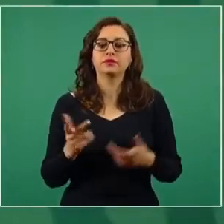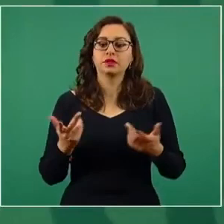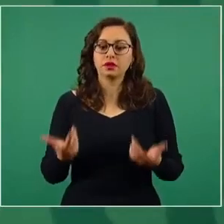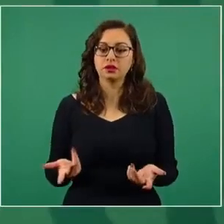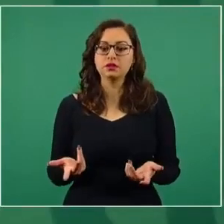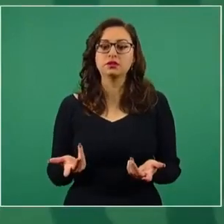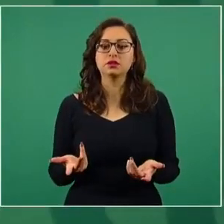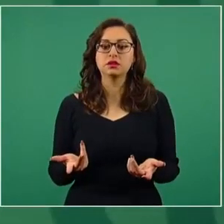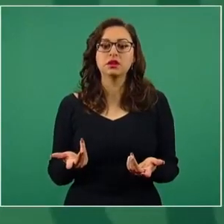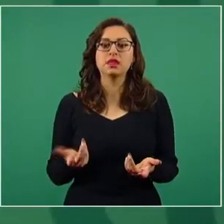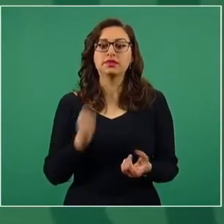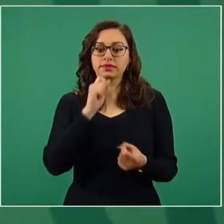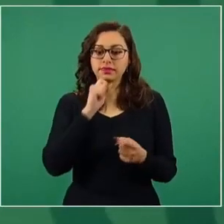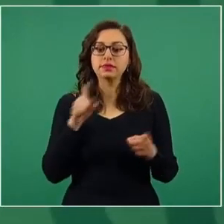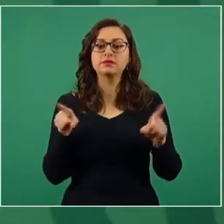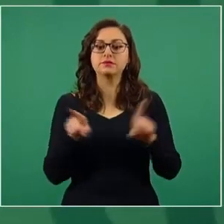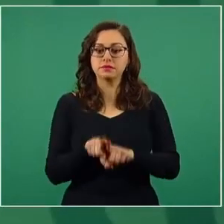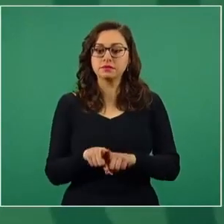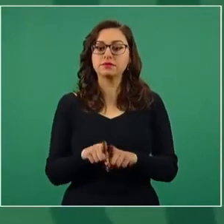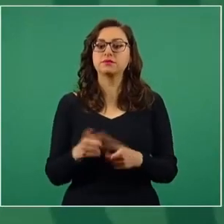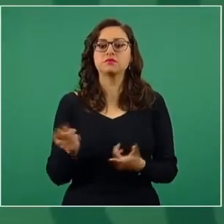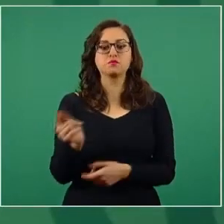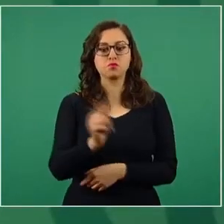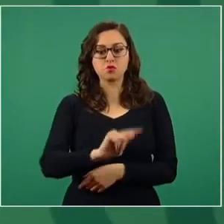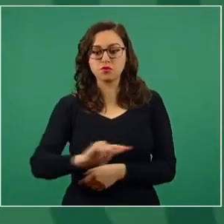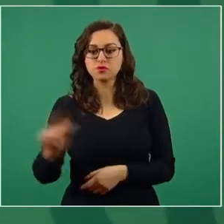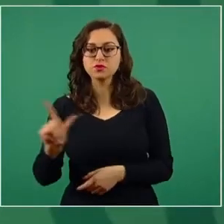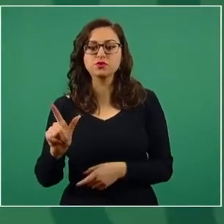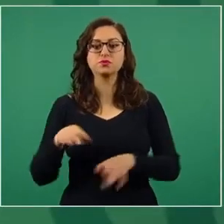hay profesionalismo, hay trabajo coordinado,